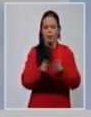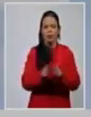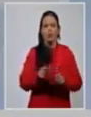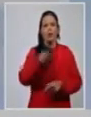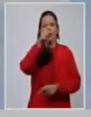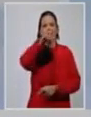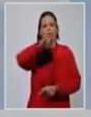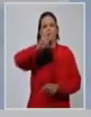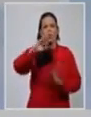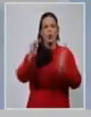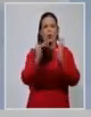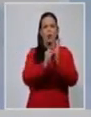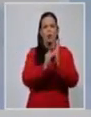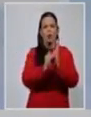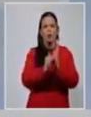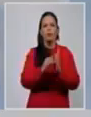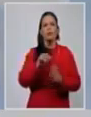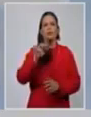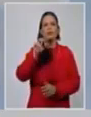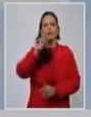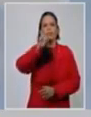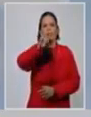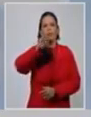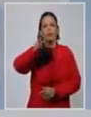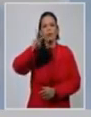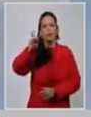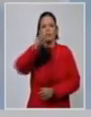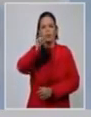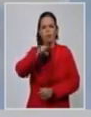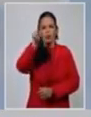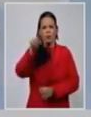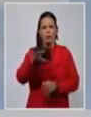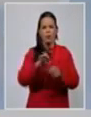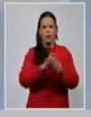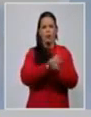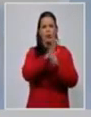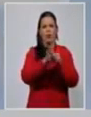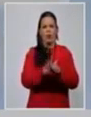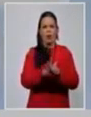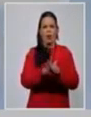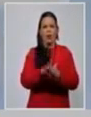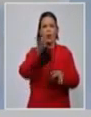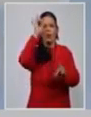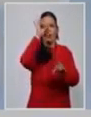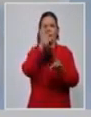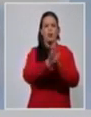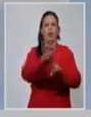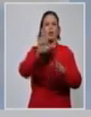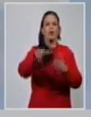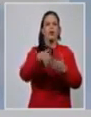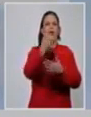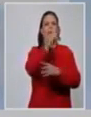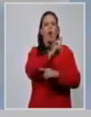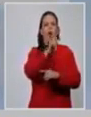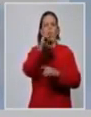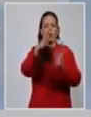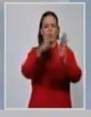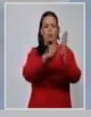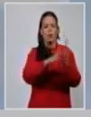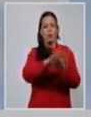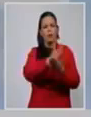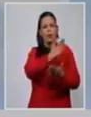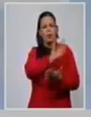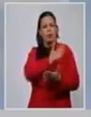19.122 pacientes que se han diagnosticado con la enfermedad desde que aquel 11 de marzo del 2020